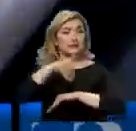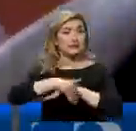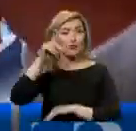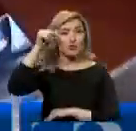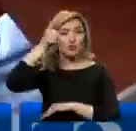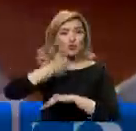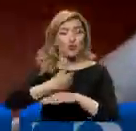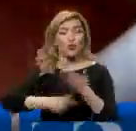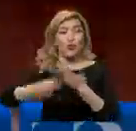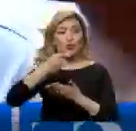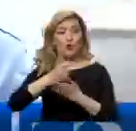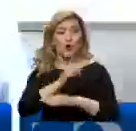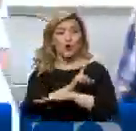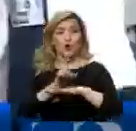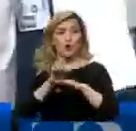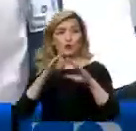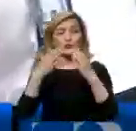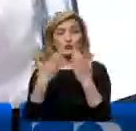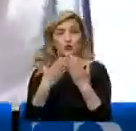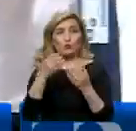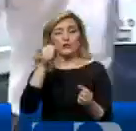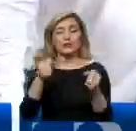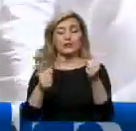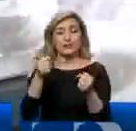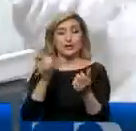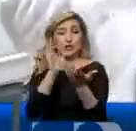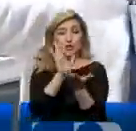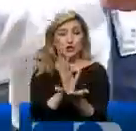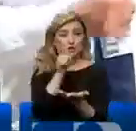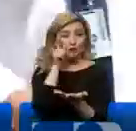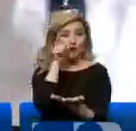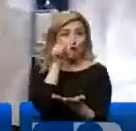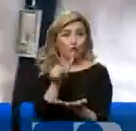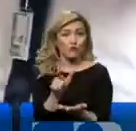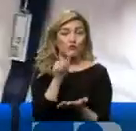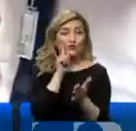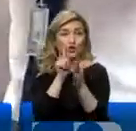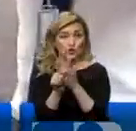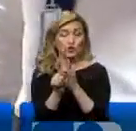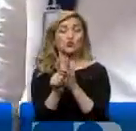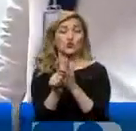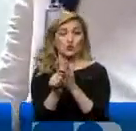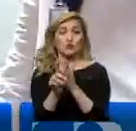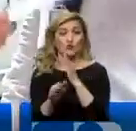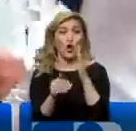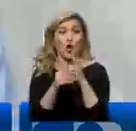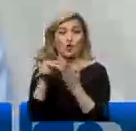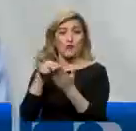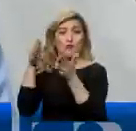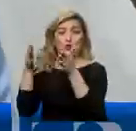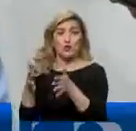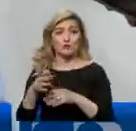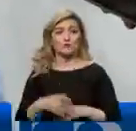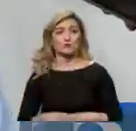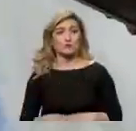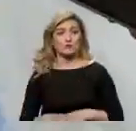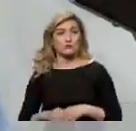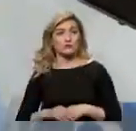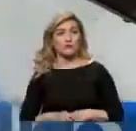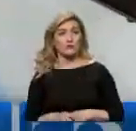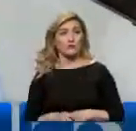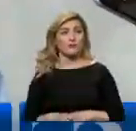ejecutivo de la Comisión de Tránsito del Ecuador comparecieron en la Fiscalía de la Merced, colocando la denuncia también contra el notario. Estamos haciendo lo